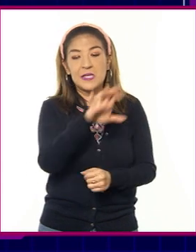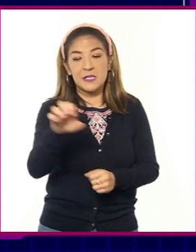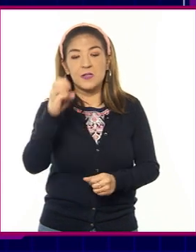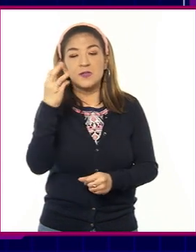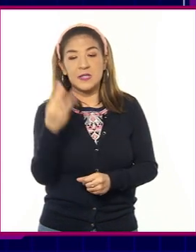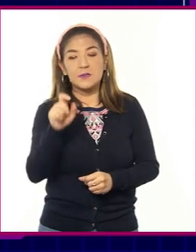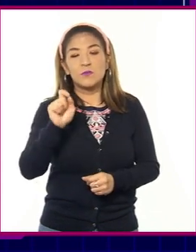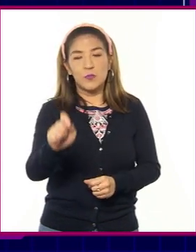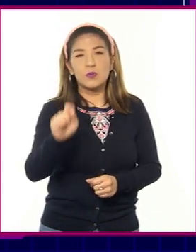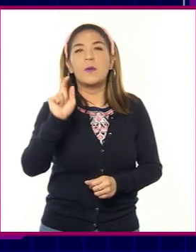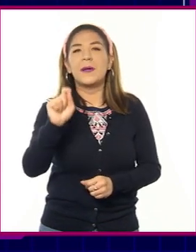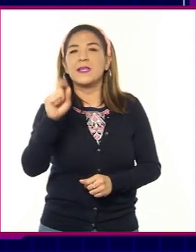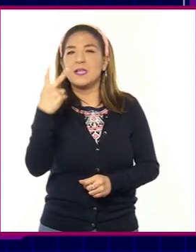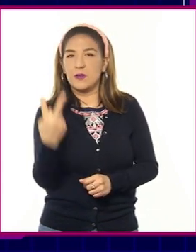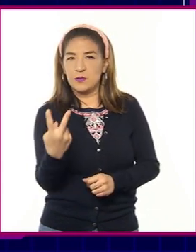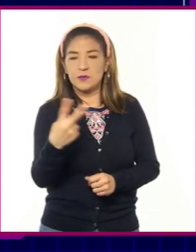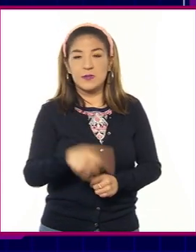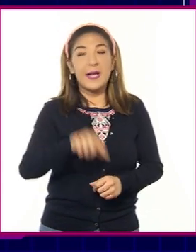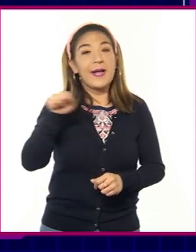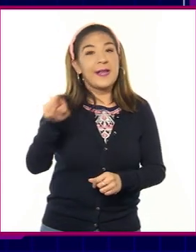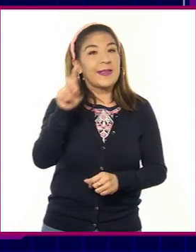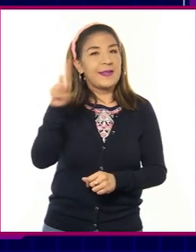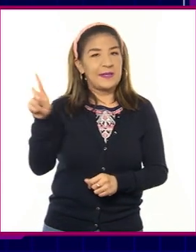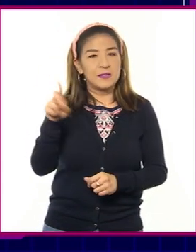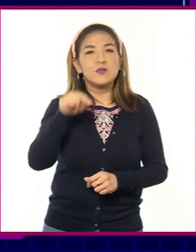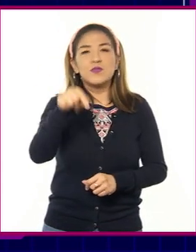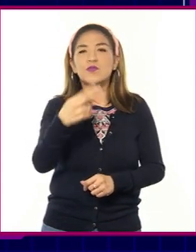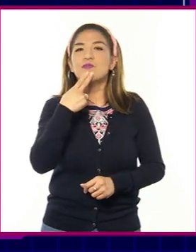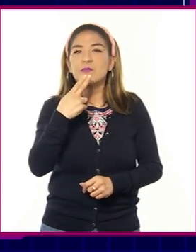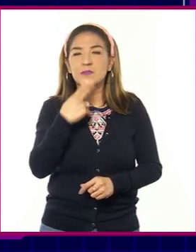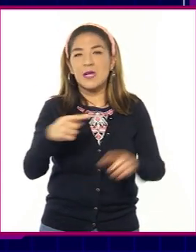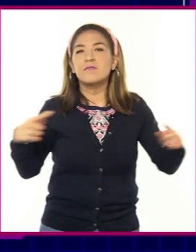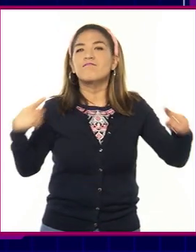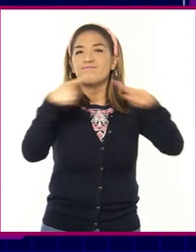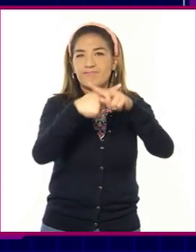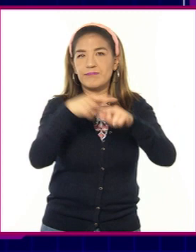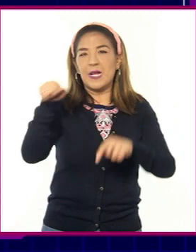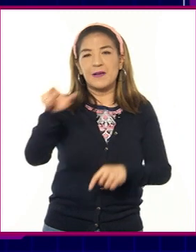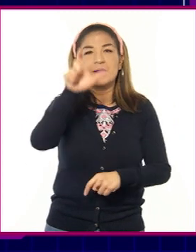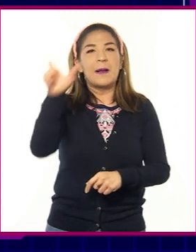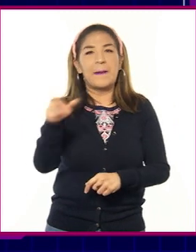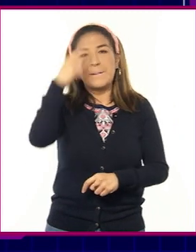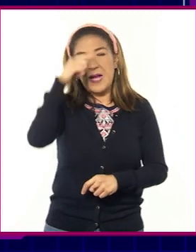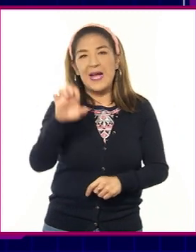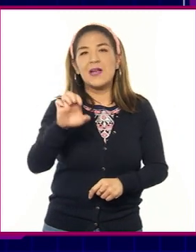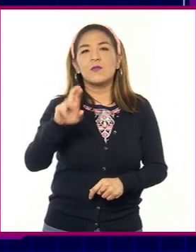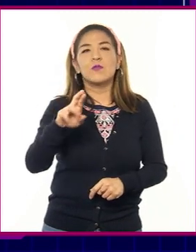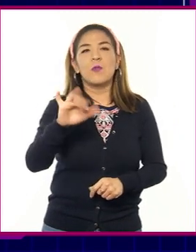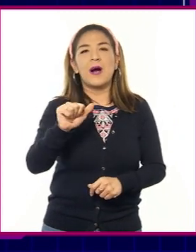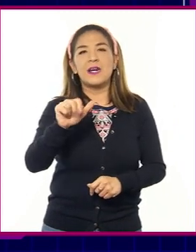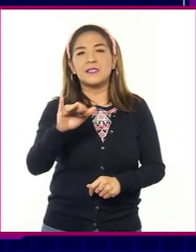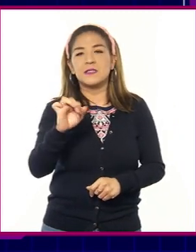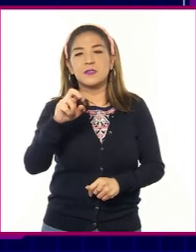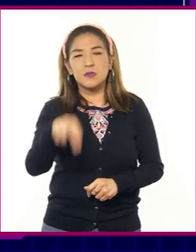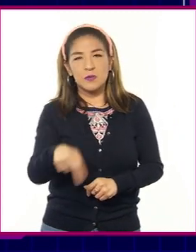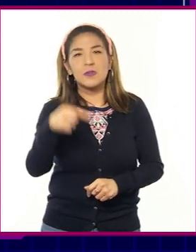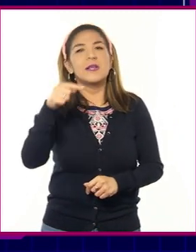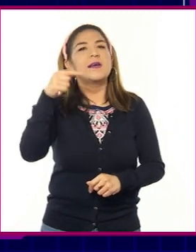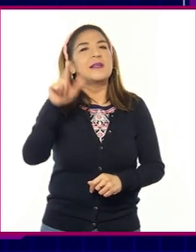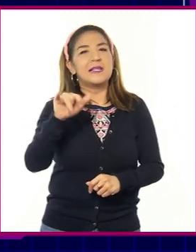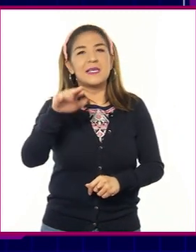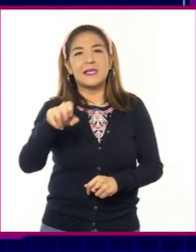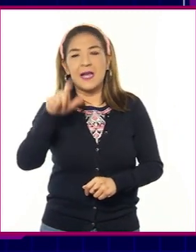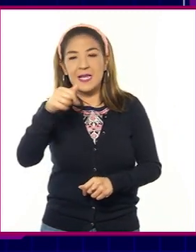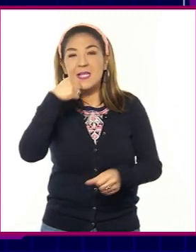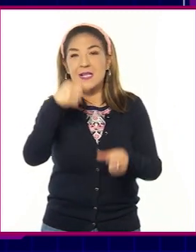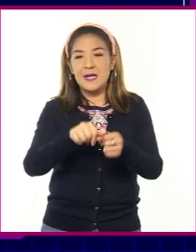228.503.22. Del lado derecho, se han usado los productos cruzados para formar una ecuación lineal, en la que, al despejar